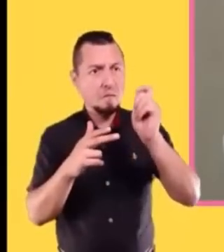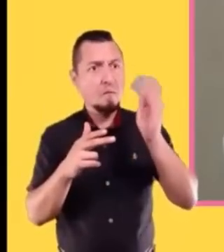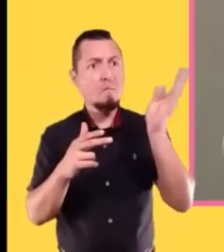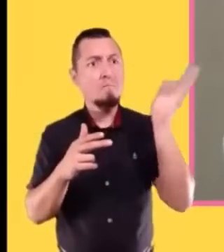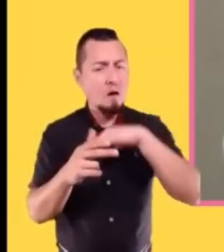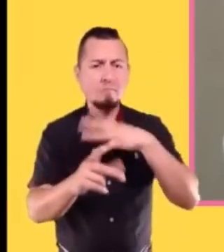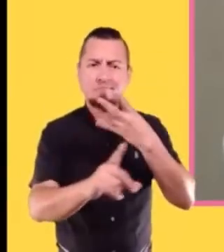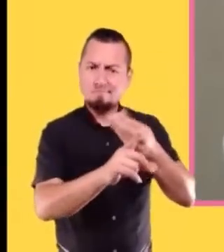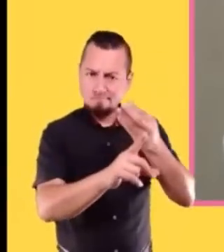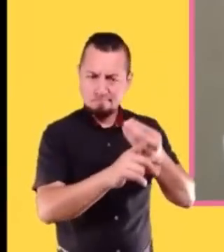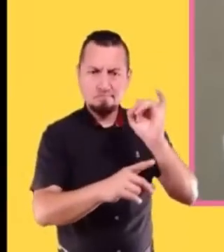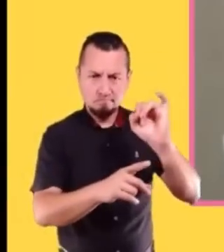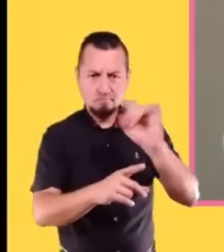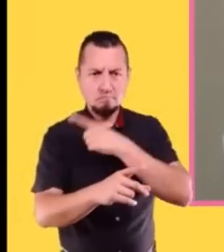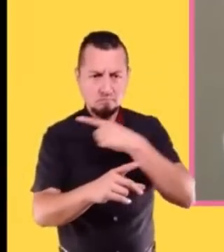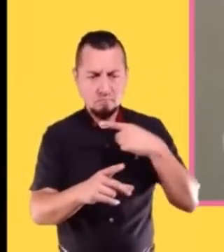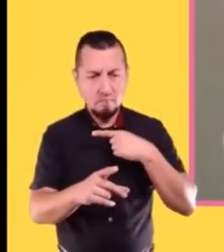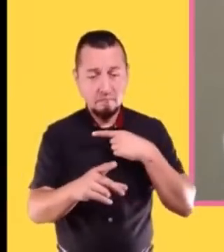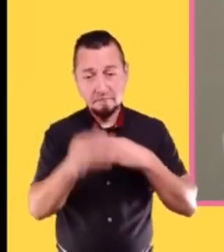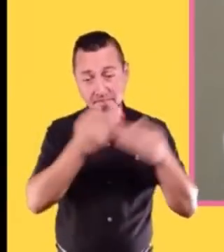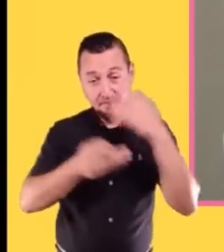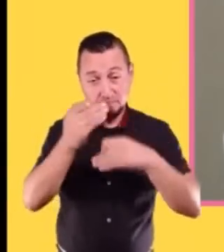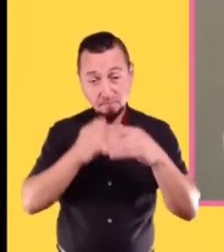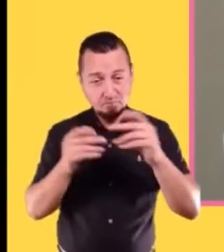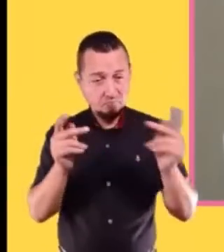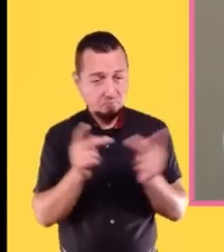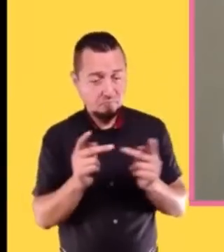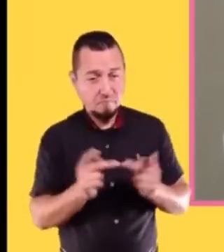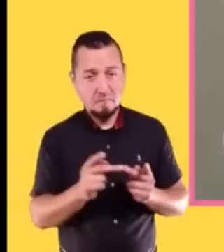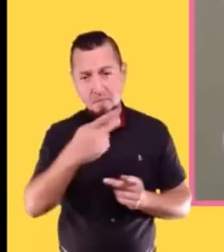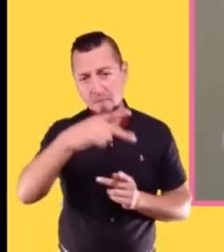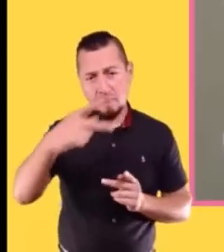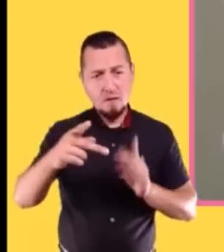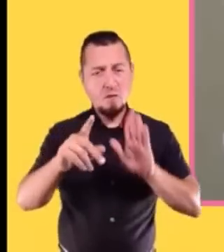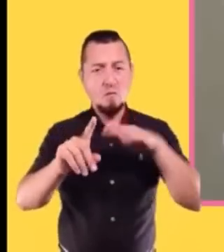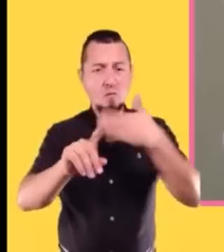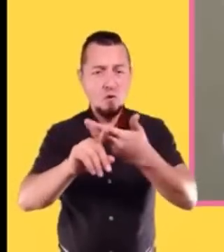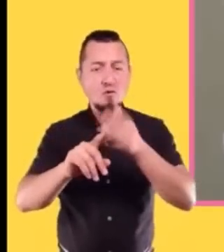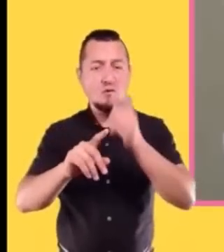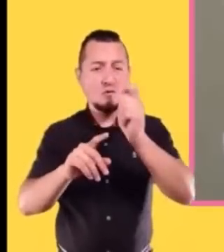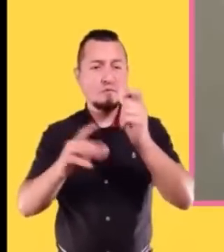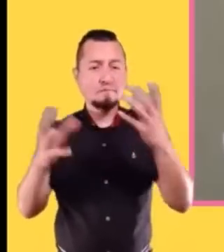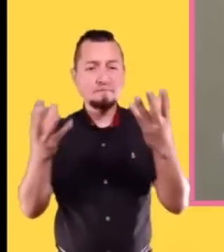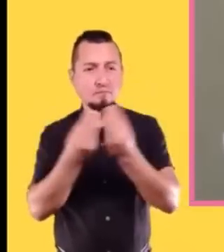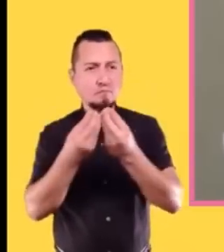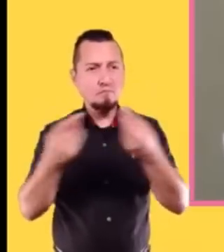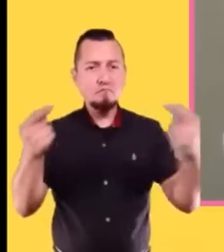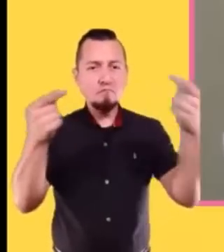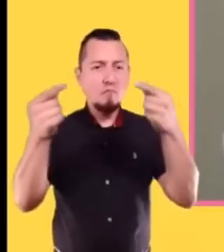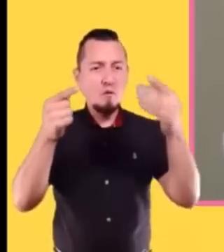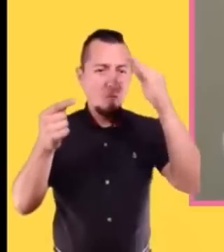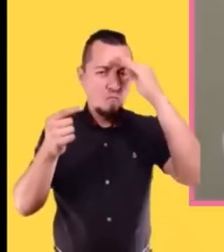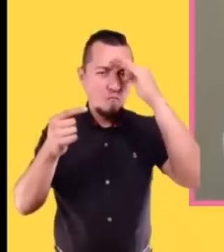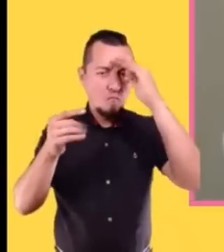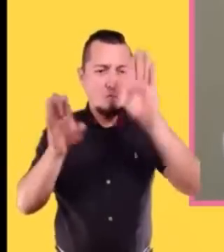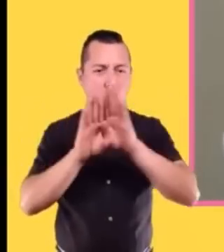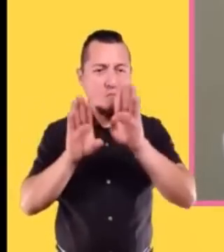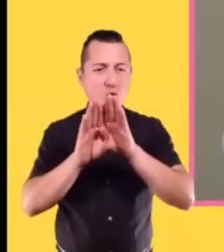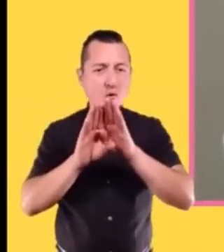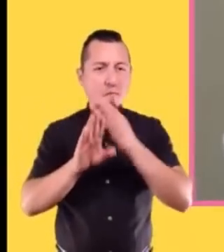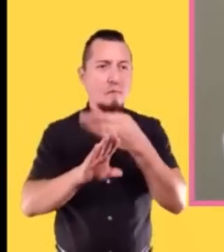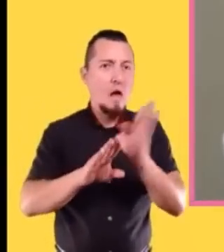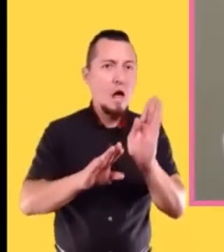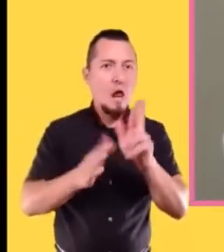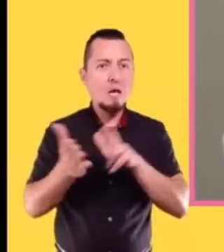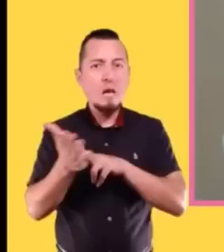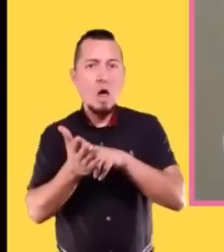pero también creo que en eso coincidimos. Estamos en contra de la polarización del debate y de llevar todo a una discusión de blancos y negros o, insisto, de